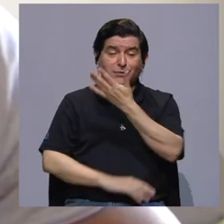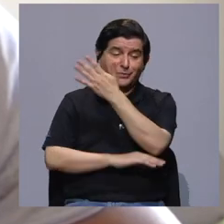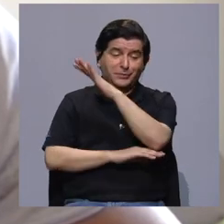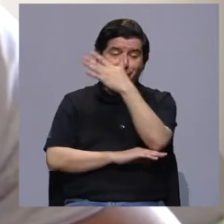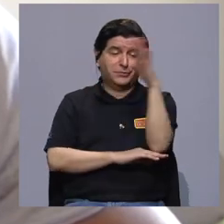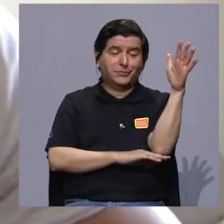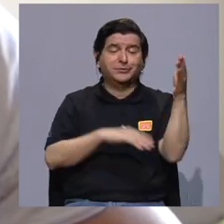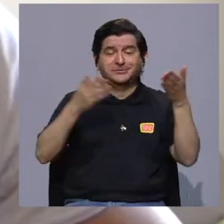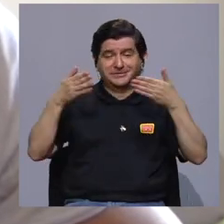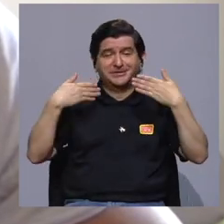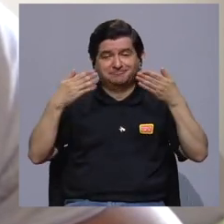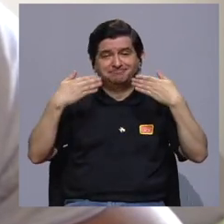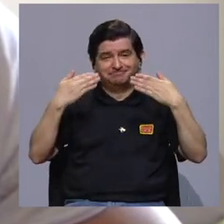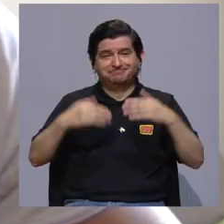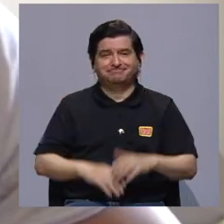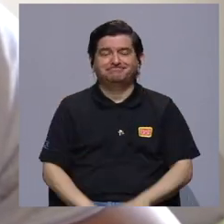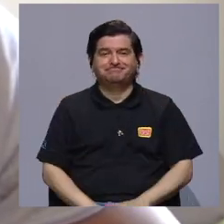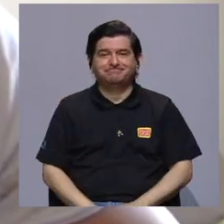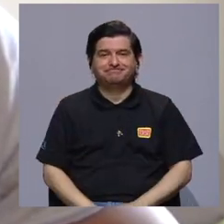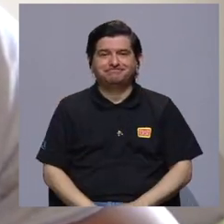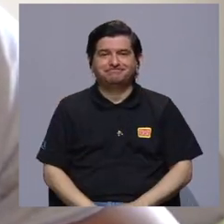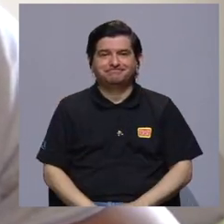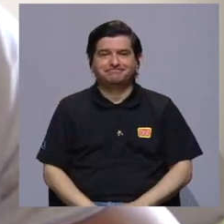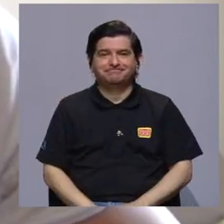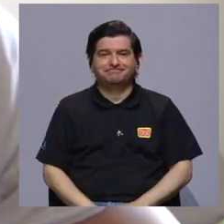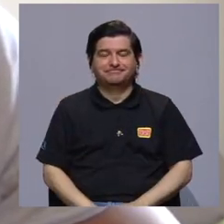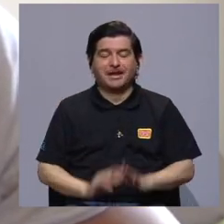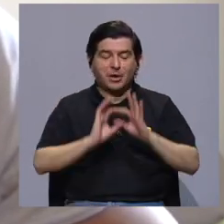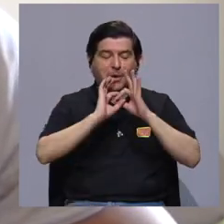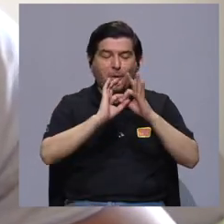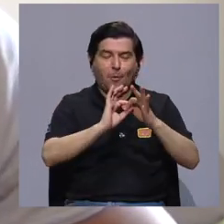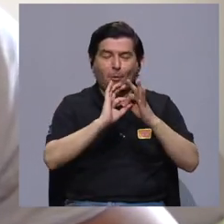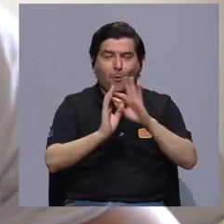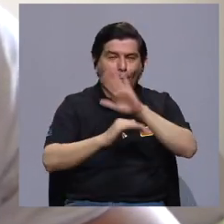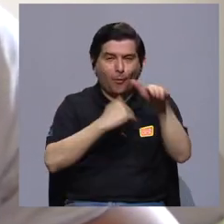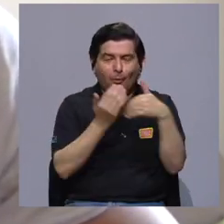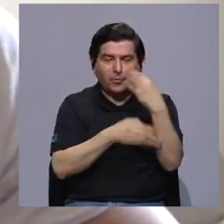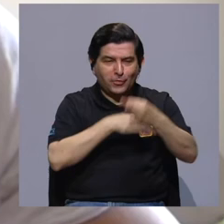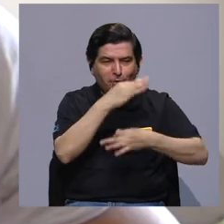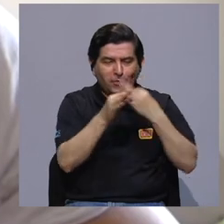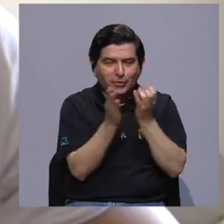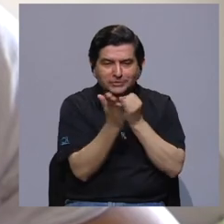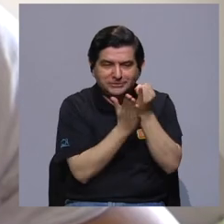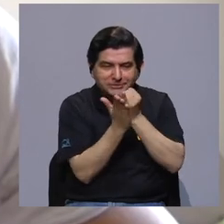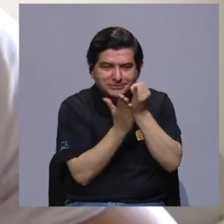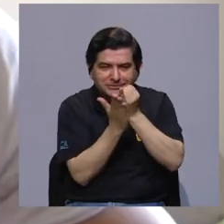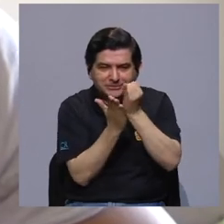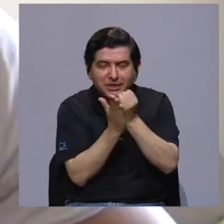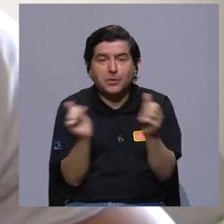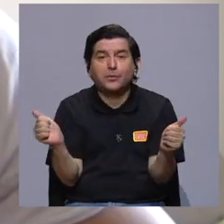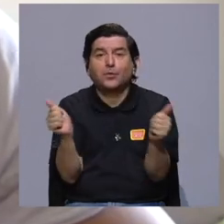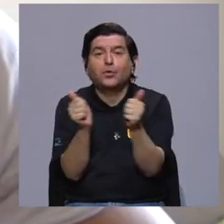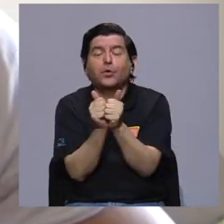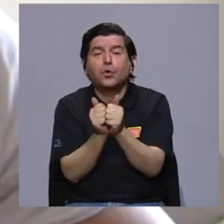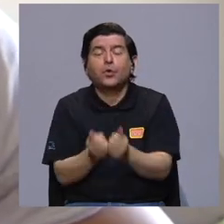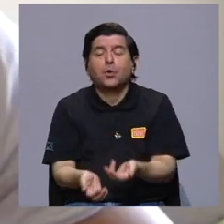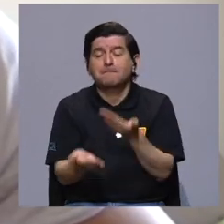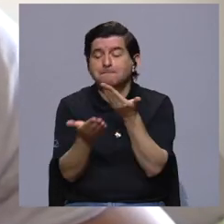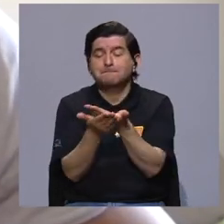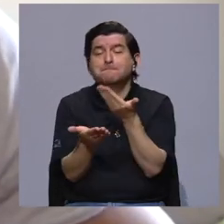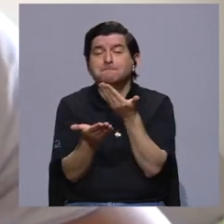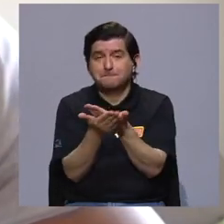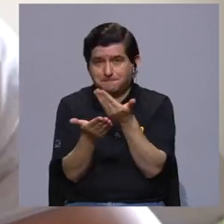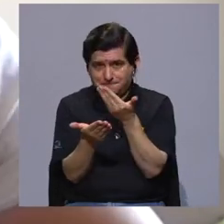propios bosques tropicales. Entonces, de ahí que va muy de la mano todo este tipo de investigaciones, va de la mano con